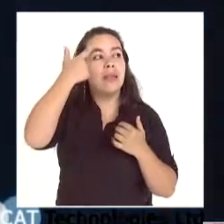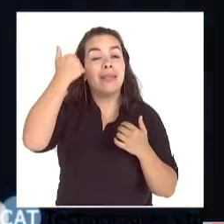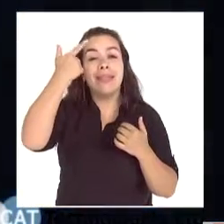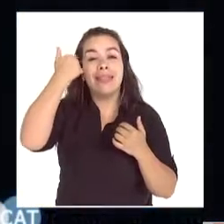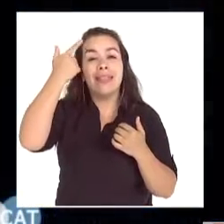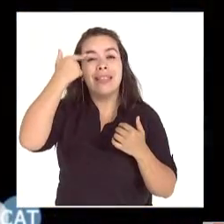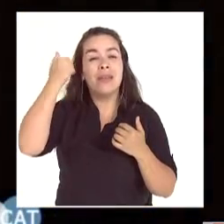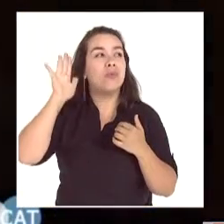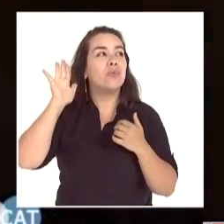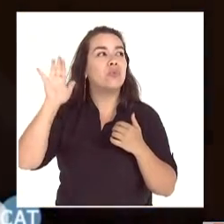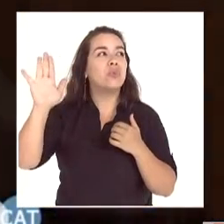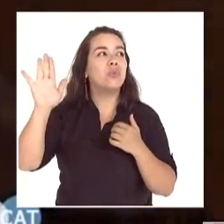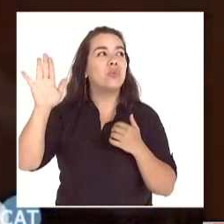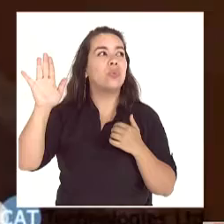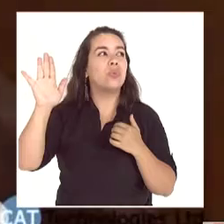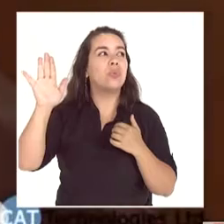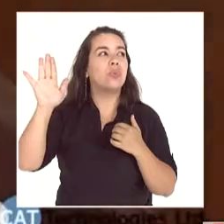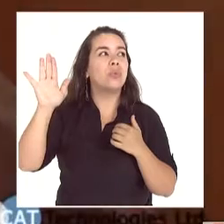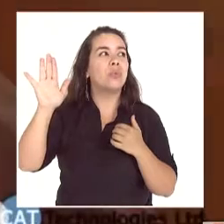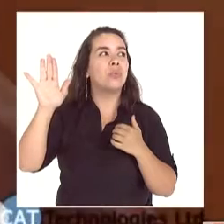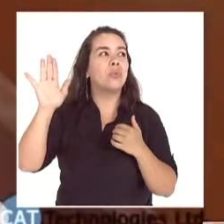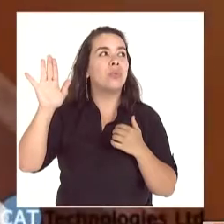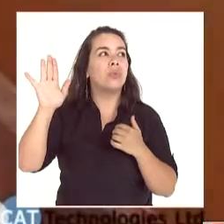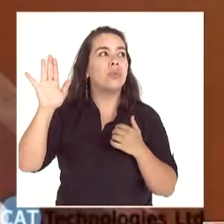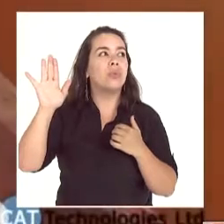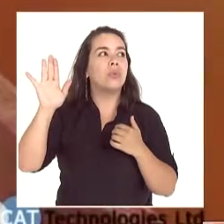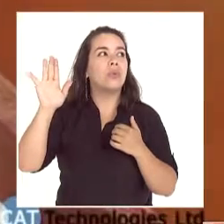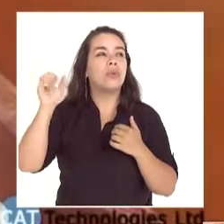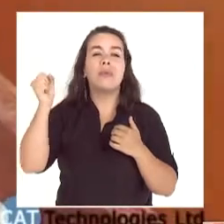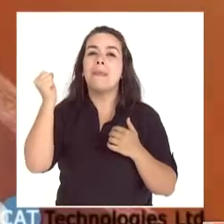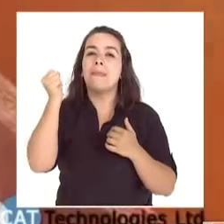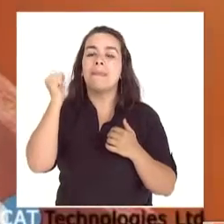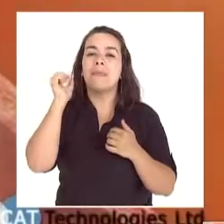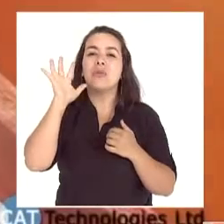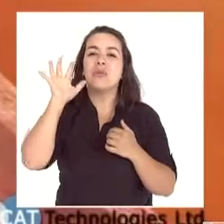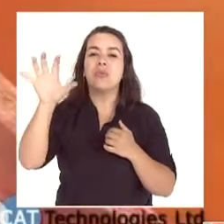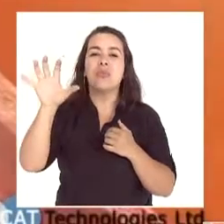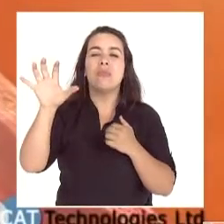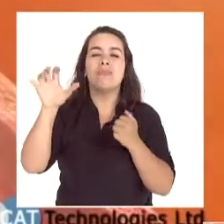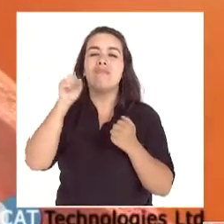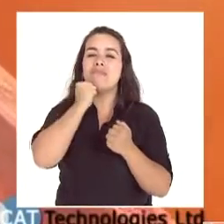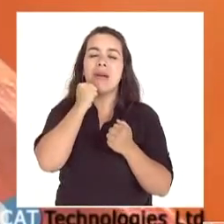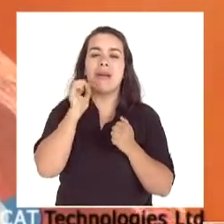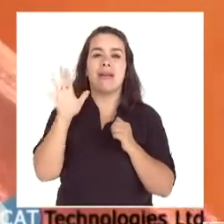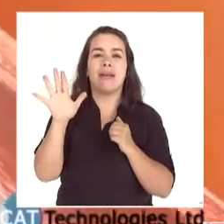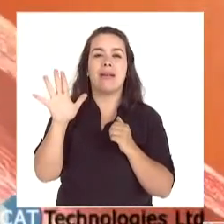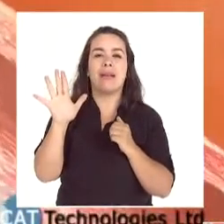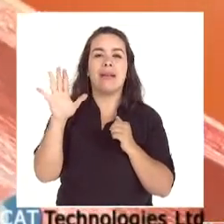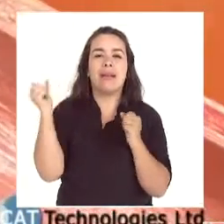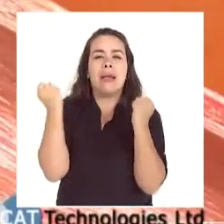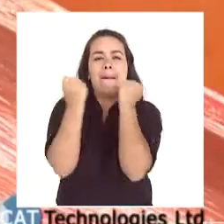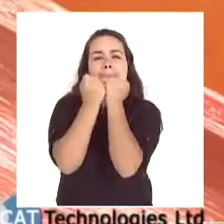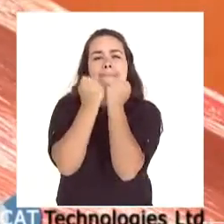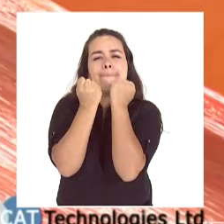coronarias, y si ustedes ven en esa arteria que estaba en la mitad había una estrechez